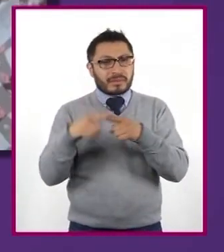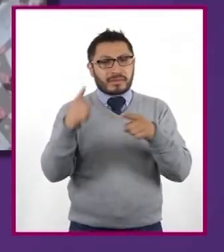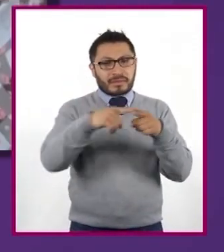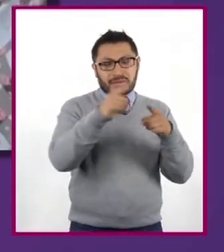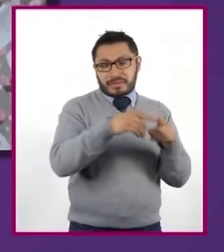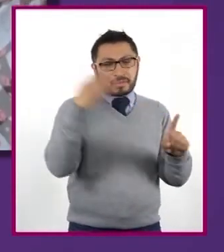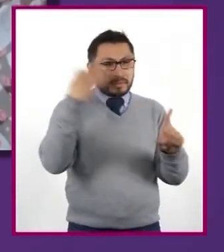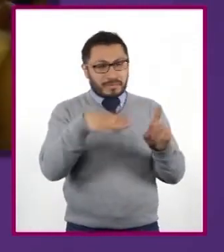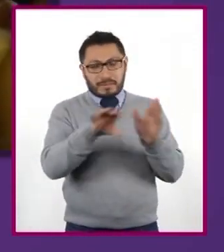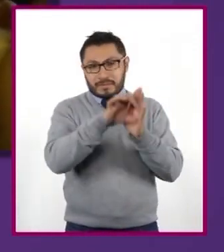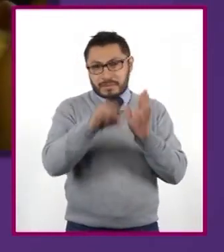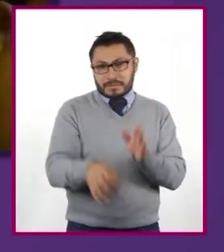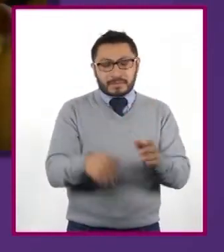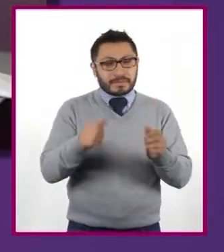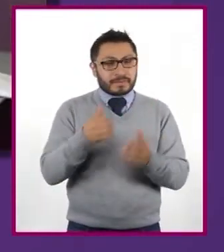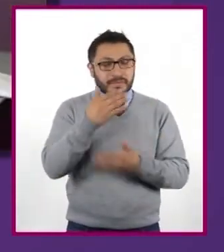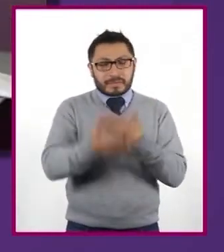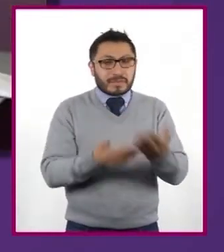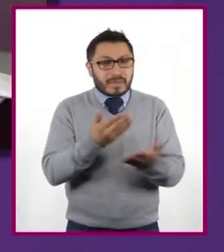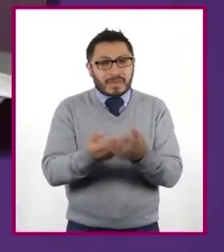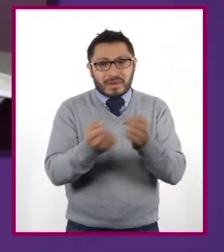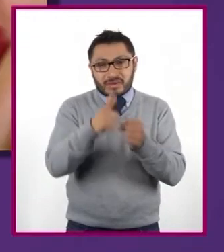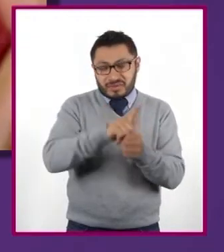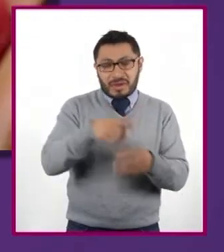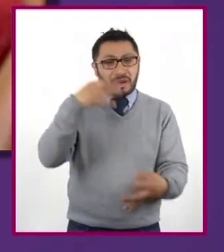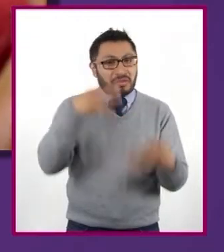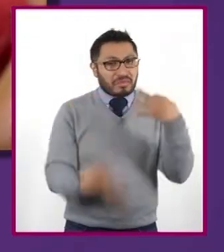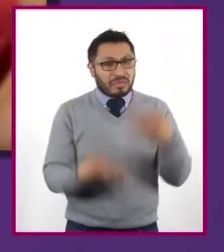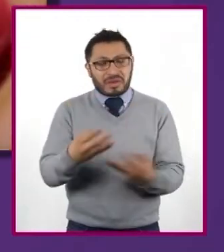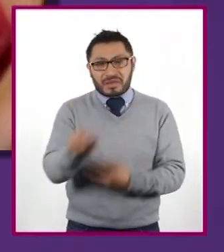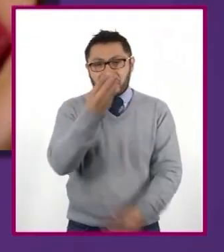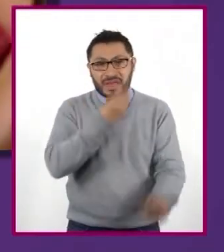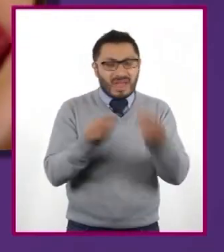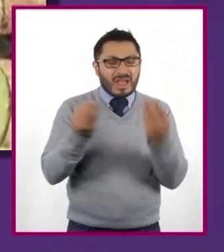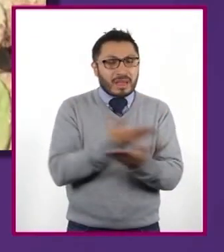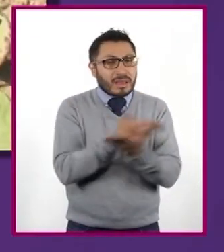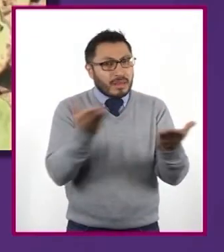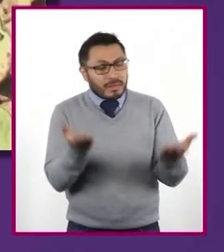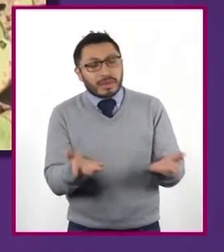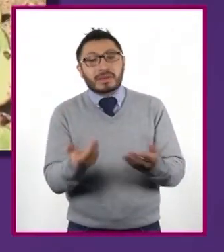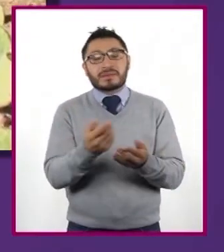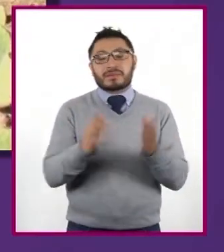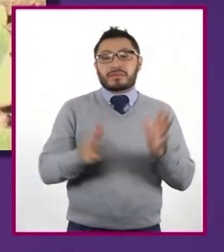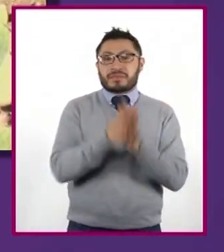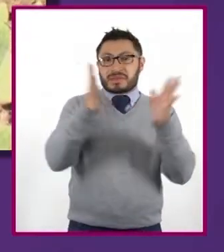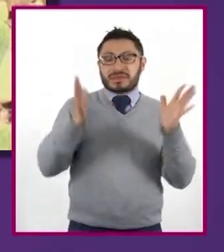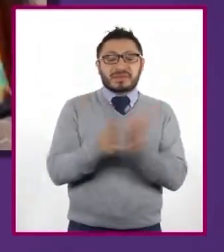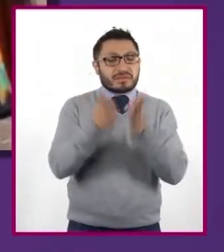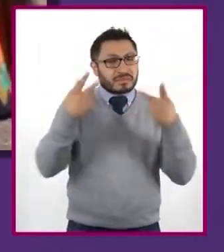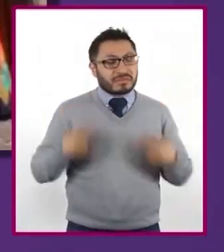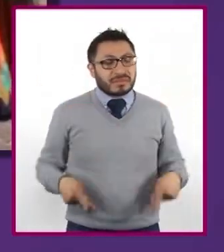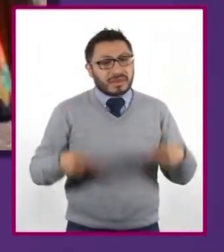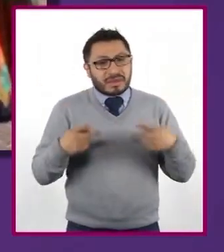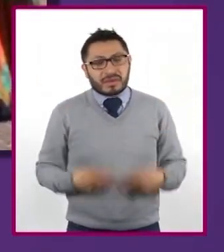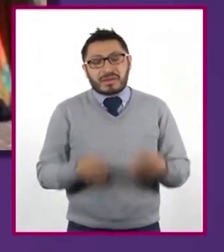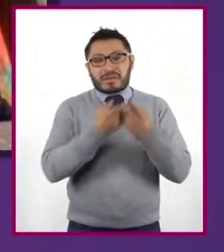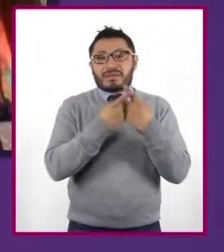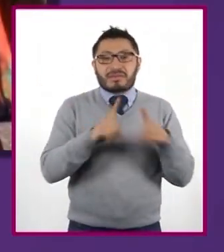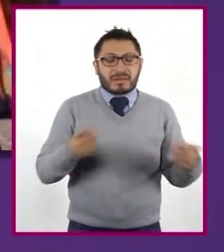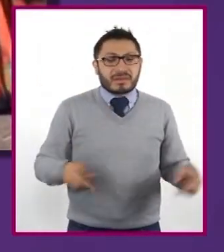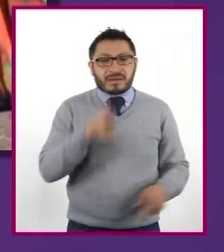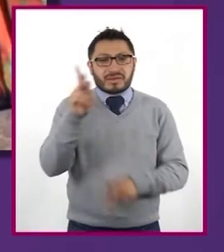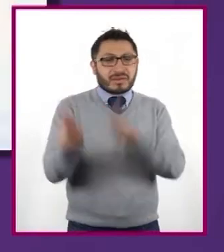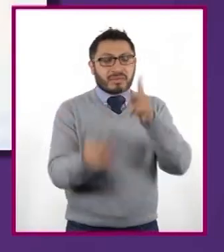fines, como asistencia social, jurídica, alimentación popular, participación ciudadana, desarrollo de los